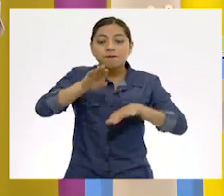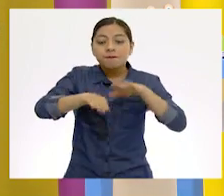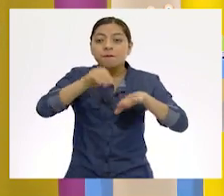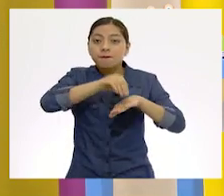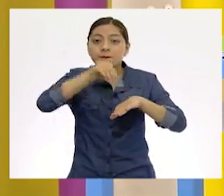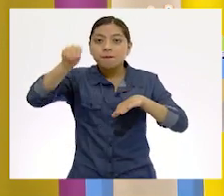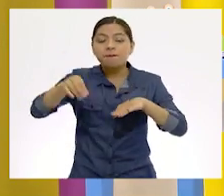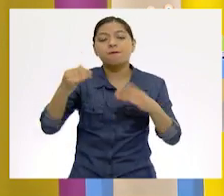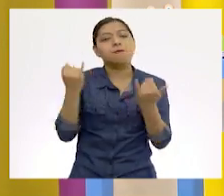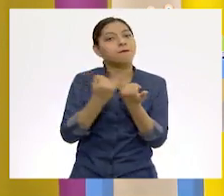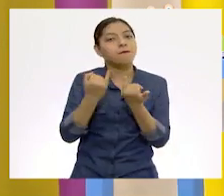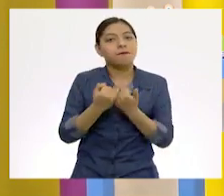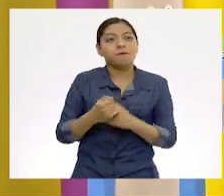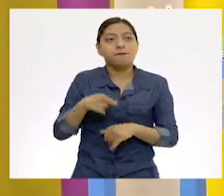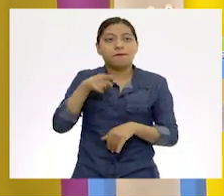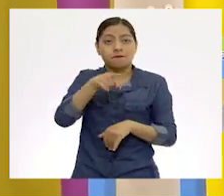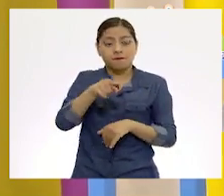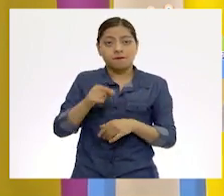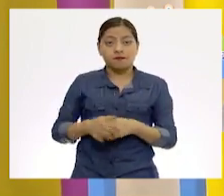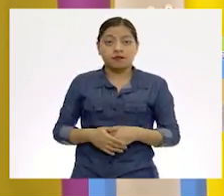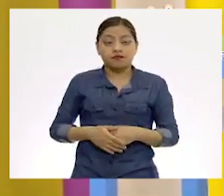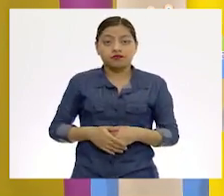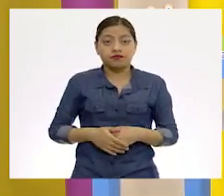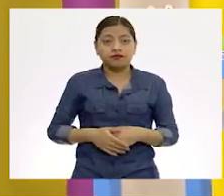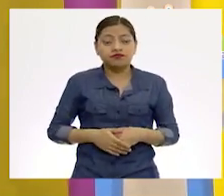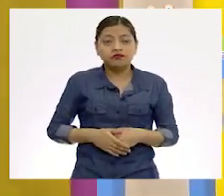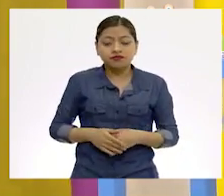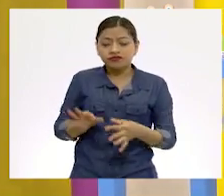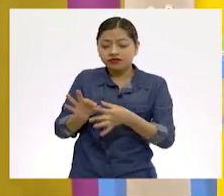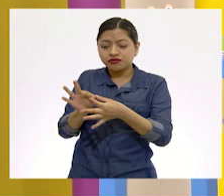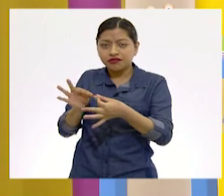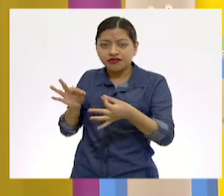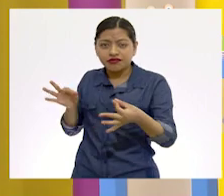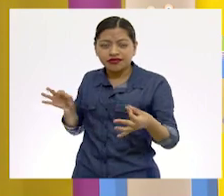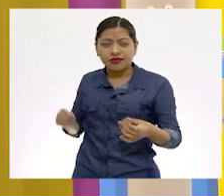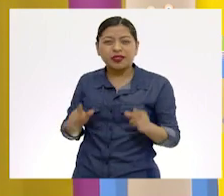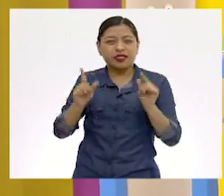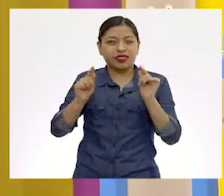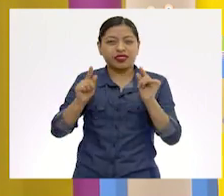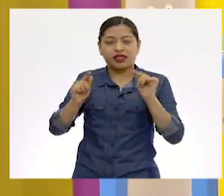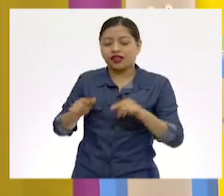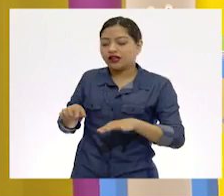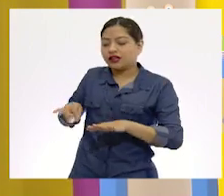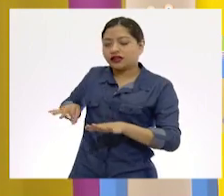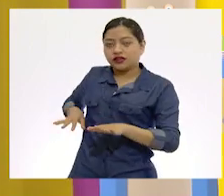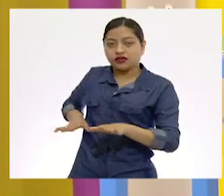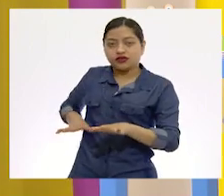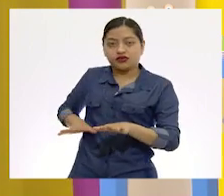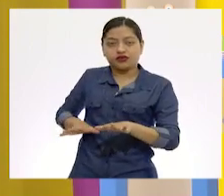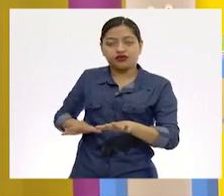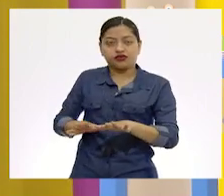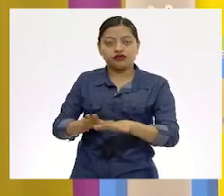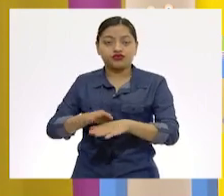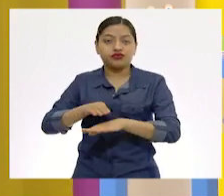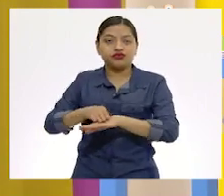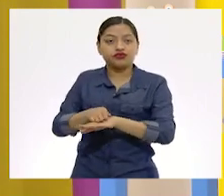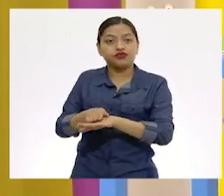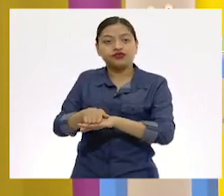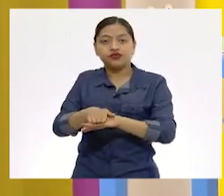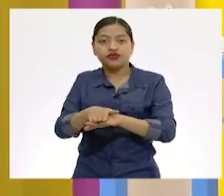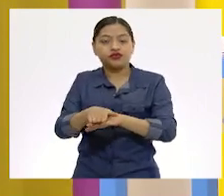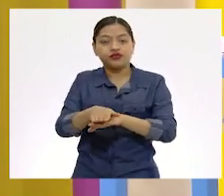para no lastimarse, dejan una sustancia. Esta sustancia les permite resbalar para que no se lastimen su